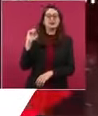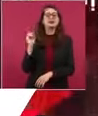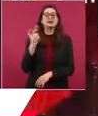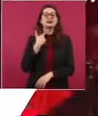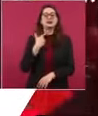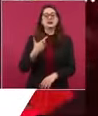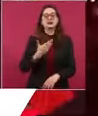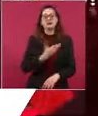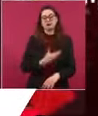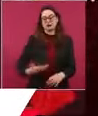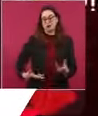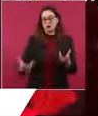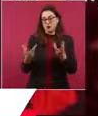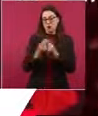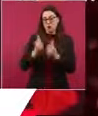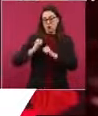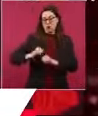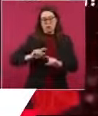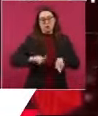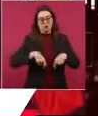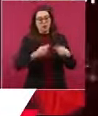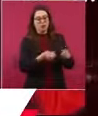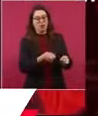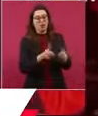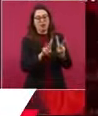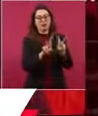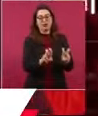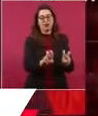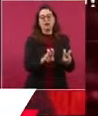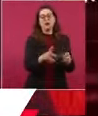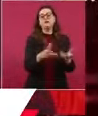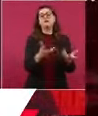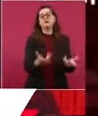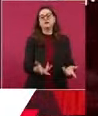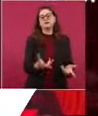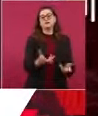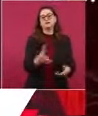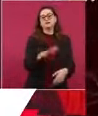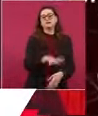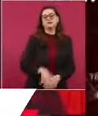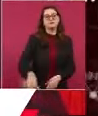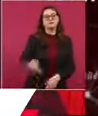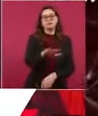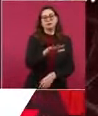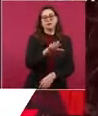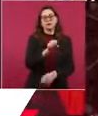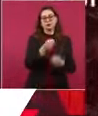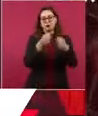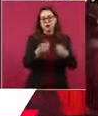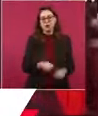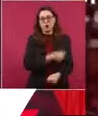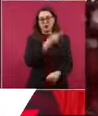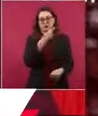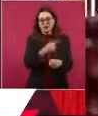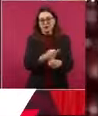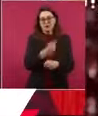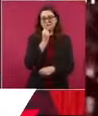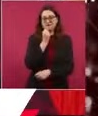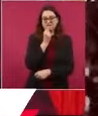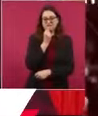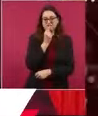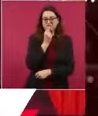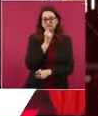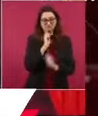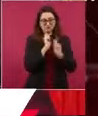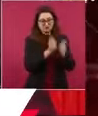García Luna dijo es parte de eso, de una decadencia. ¿Cómo se enfrenta a esa decadencia? Porque dijo, no tiene que ver con